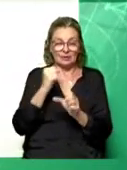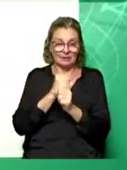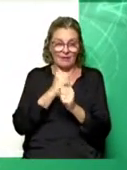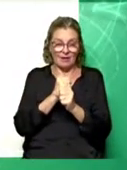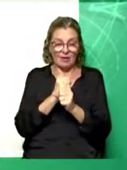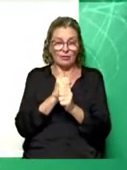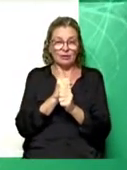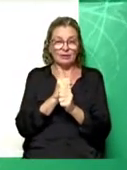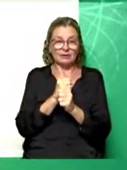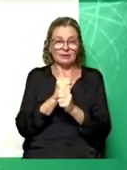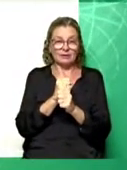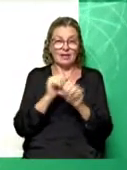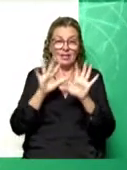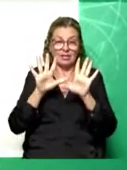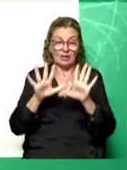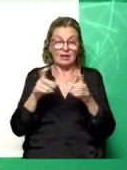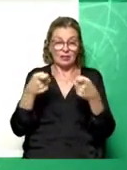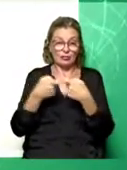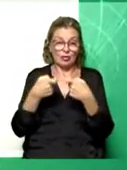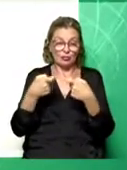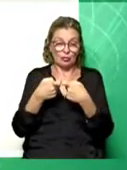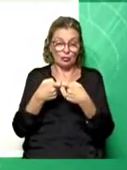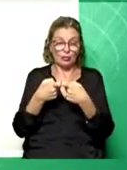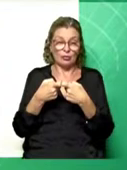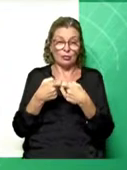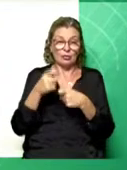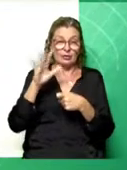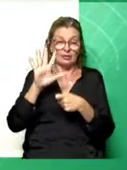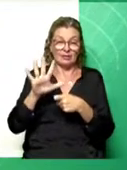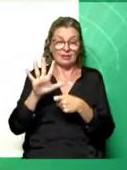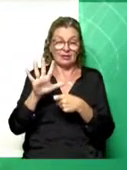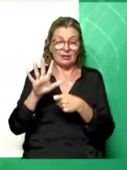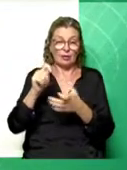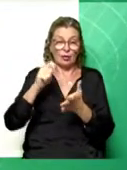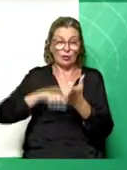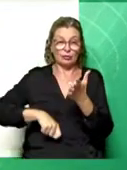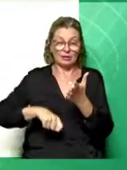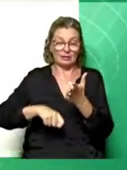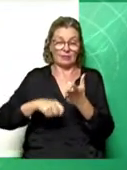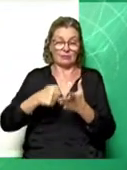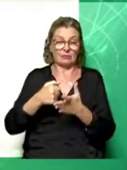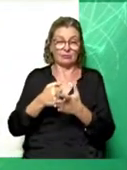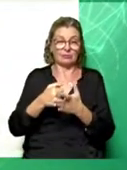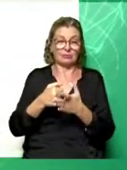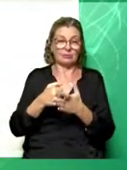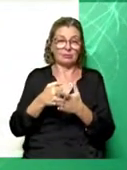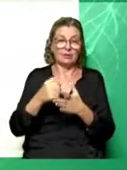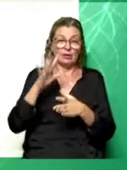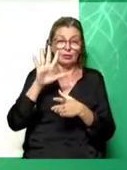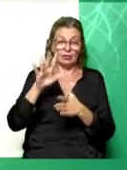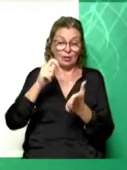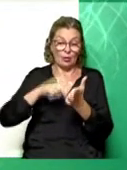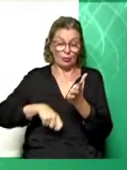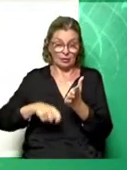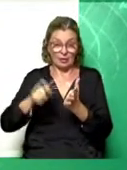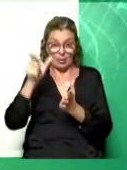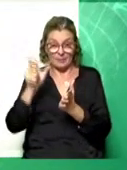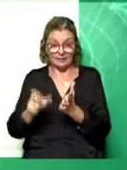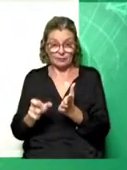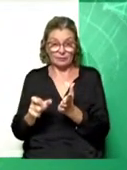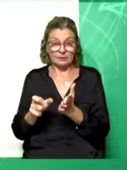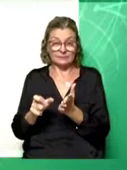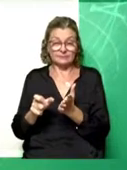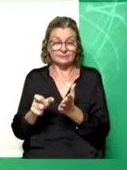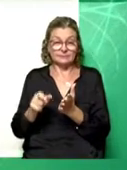cuales 10 eran socios y 5 contratados externamente. De los 5 contratados,